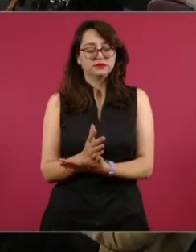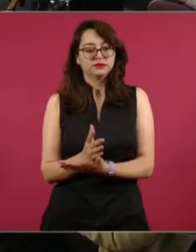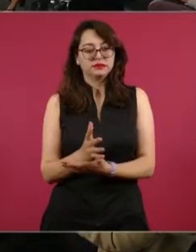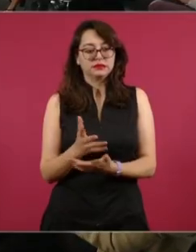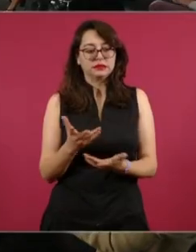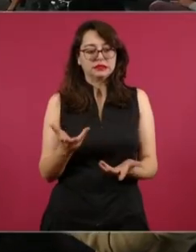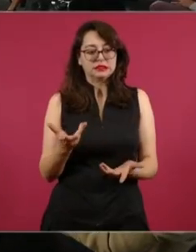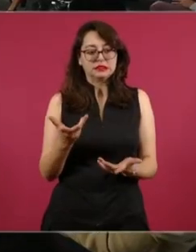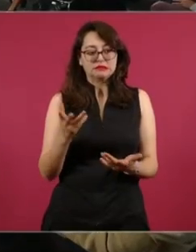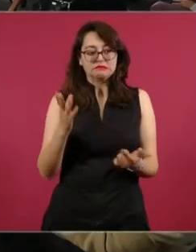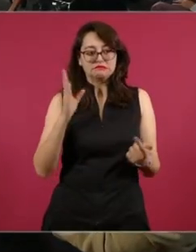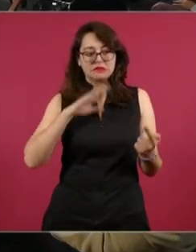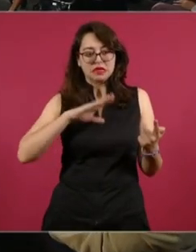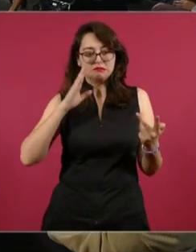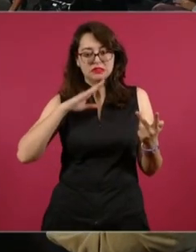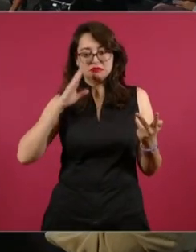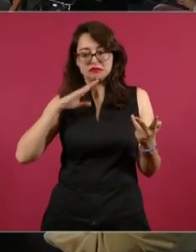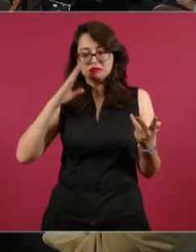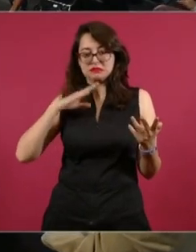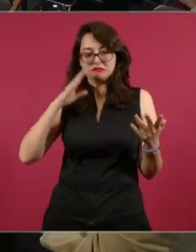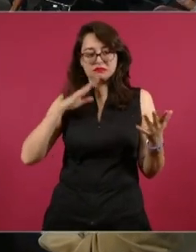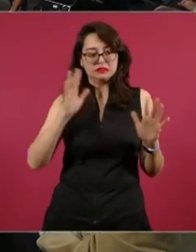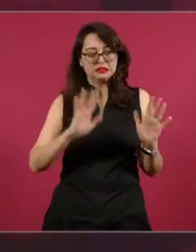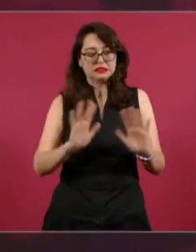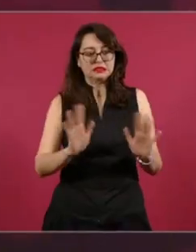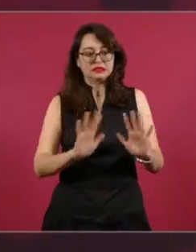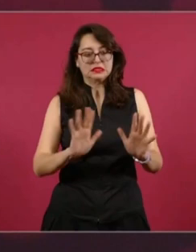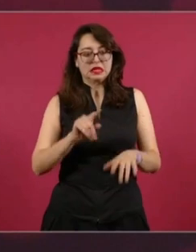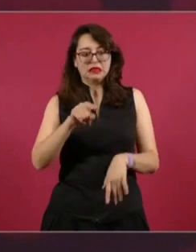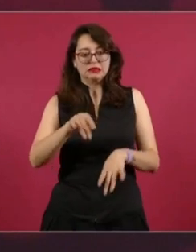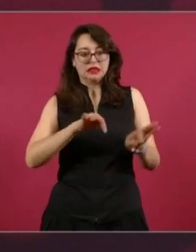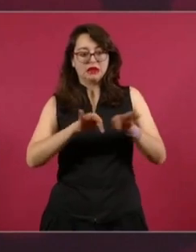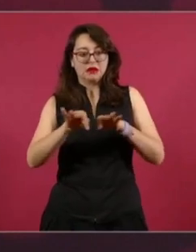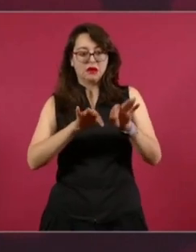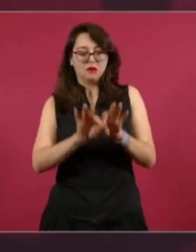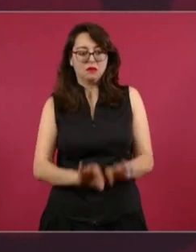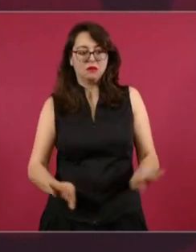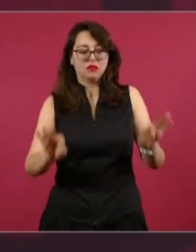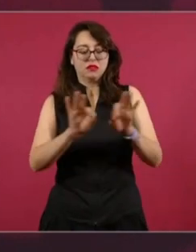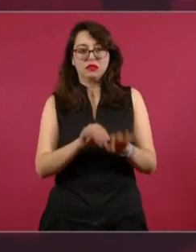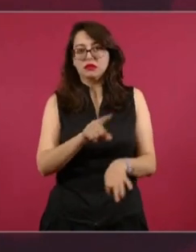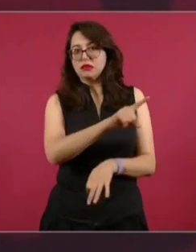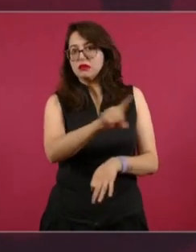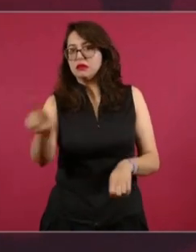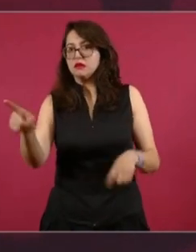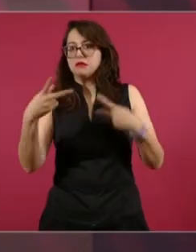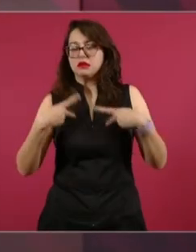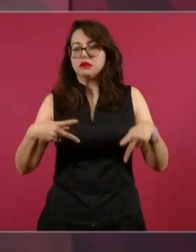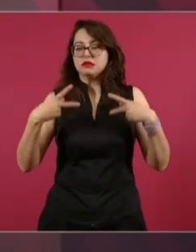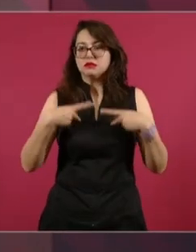permito que esta fuente de trabajo